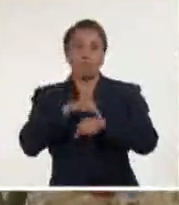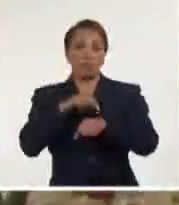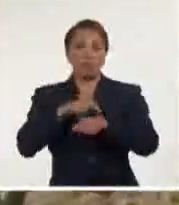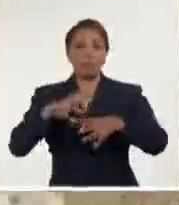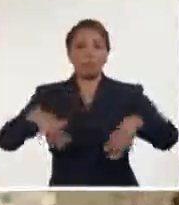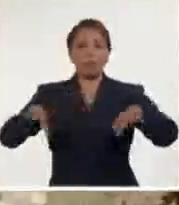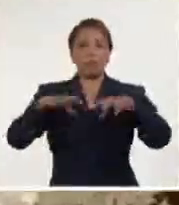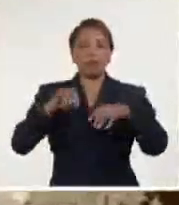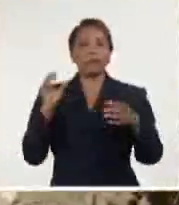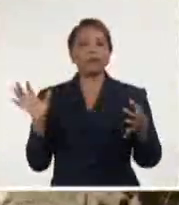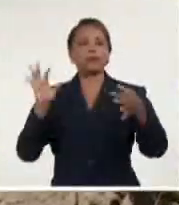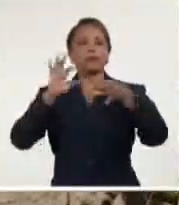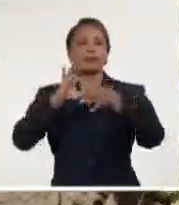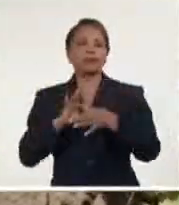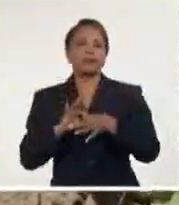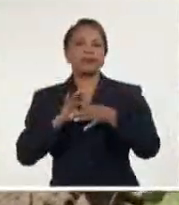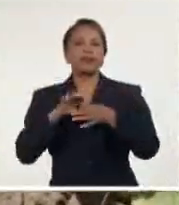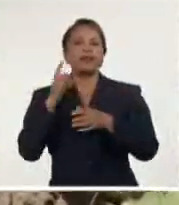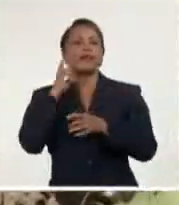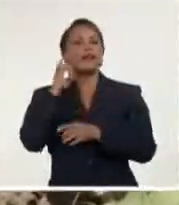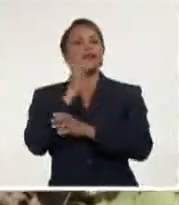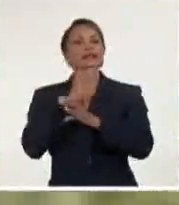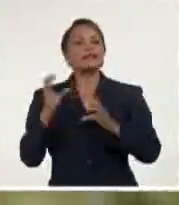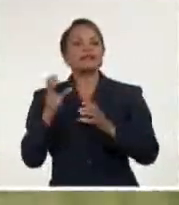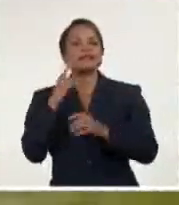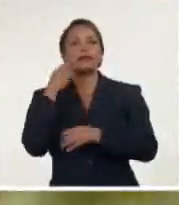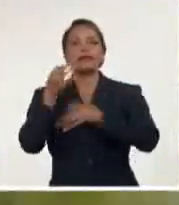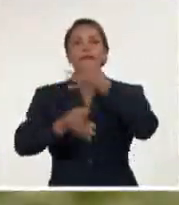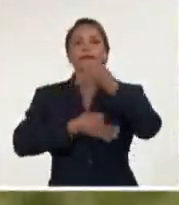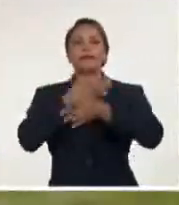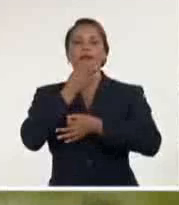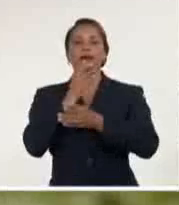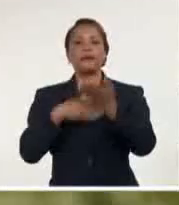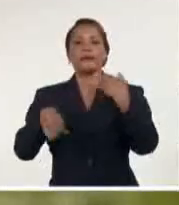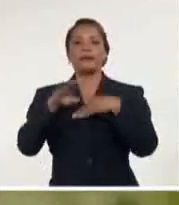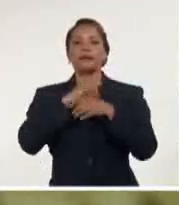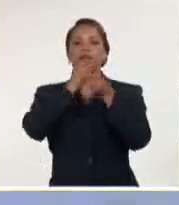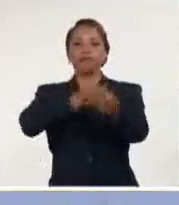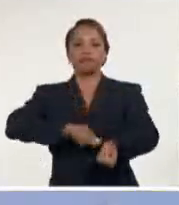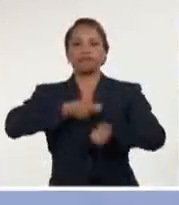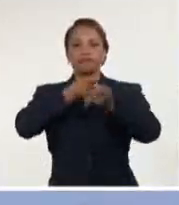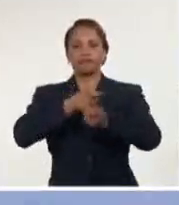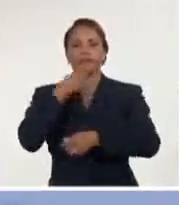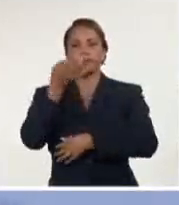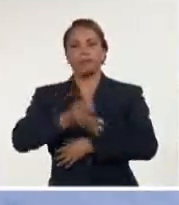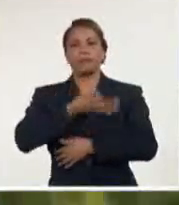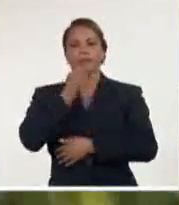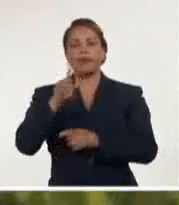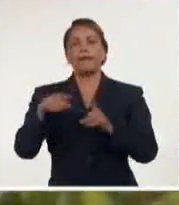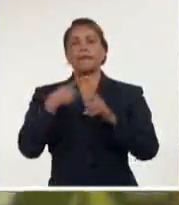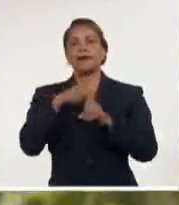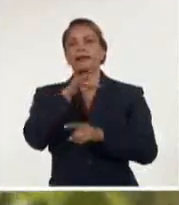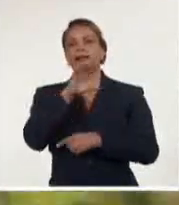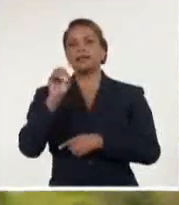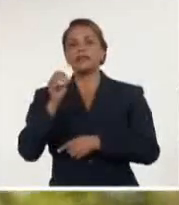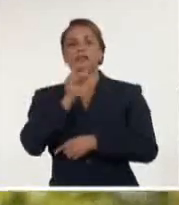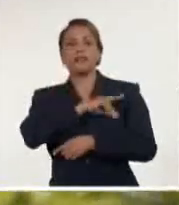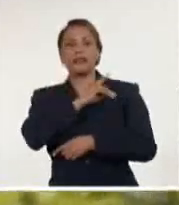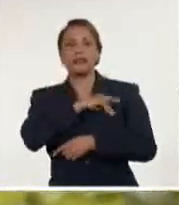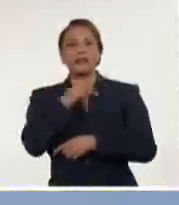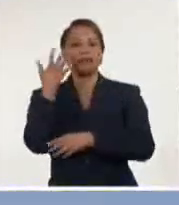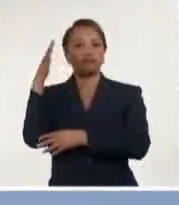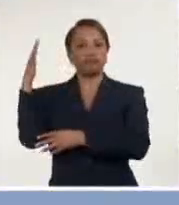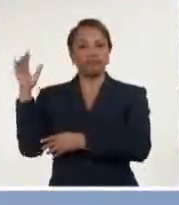Vinculación con la Ciencia y la Innovación, que impartió el ministro de la Agricultura, Idael Pérez Brito. Los más de 100 delegados extranjeros y unos